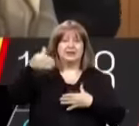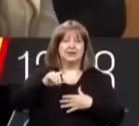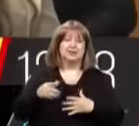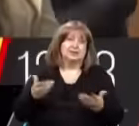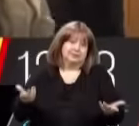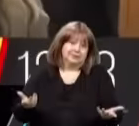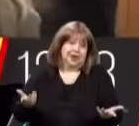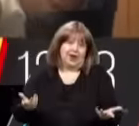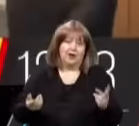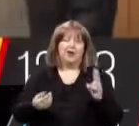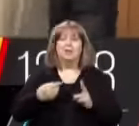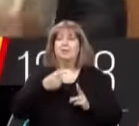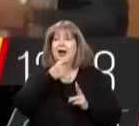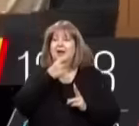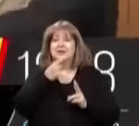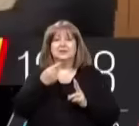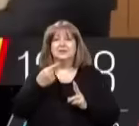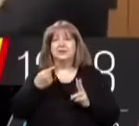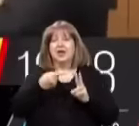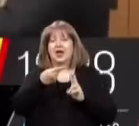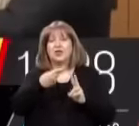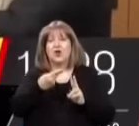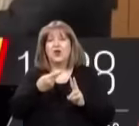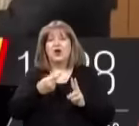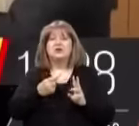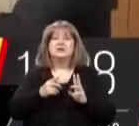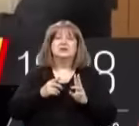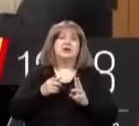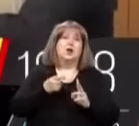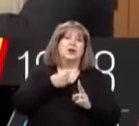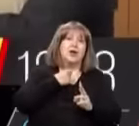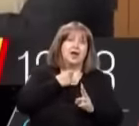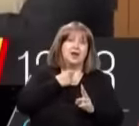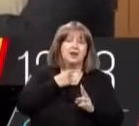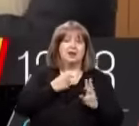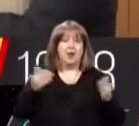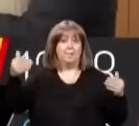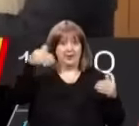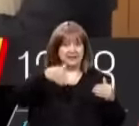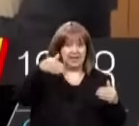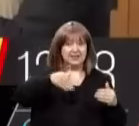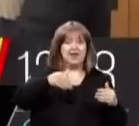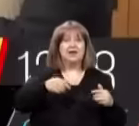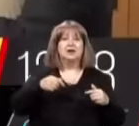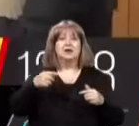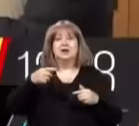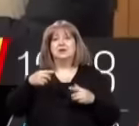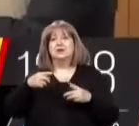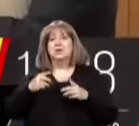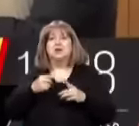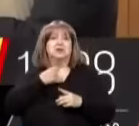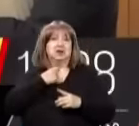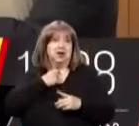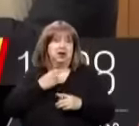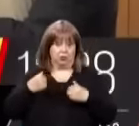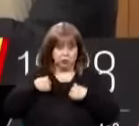así fue, porque en todo el proceso ellas eligieron estar en determinados momentos y obviamente cuando